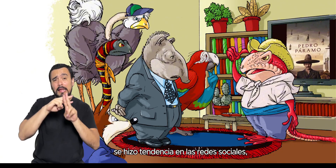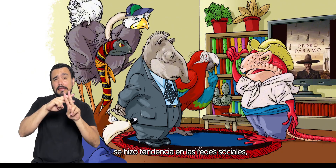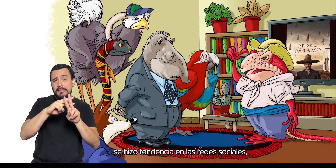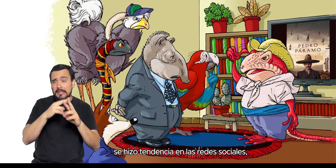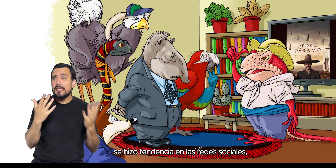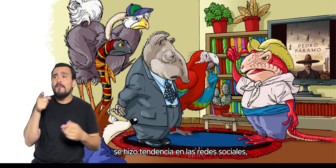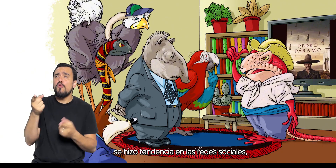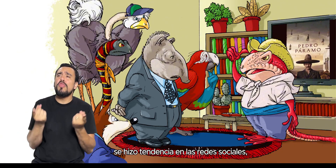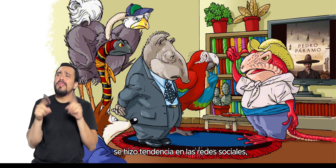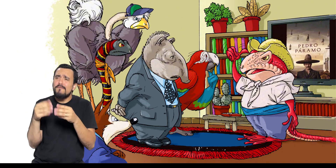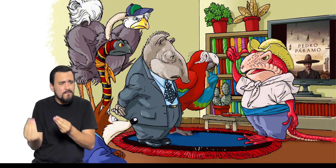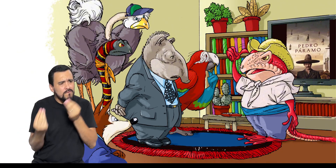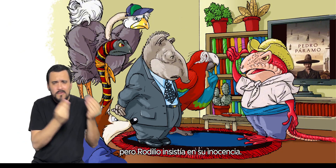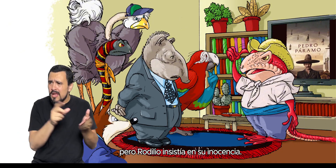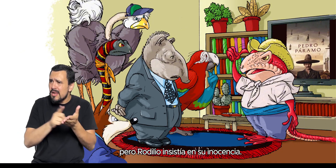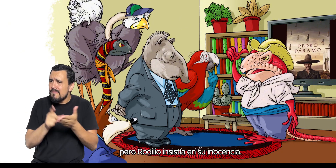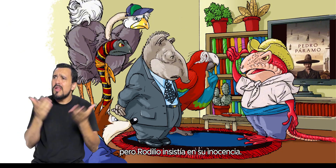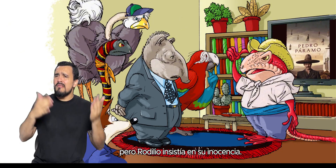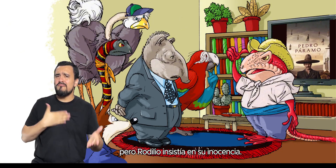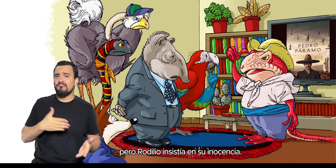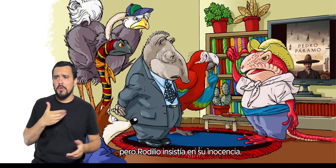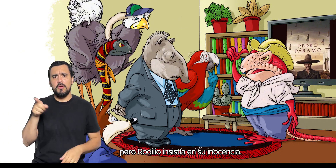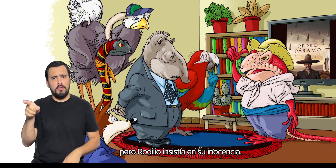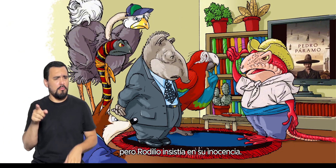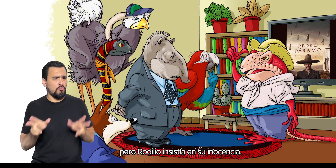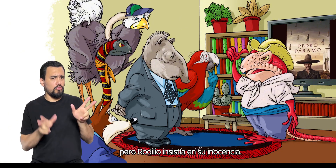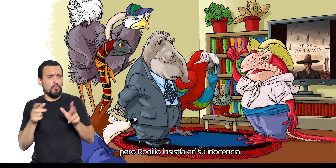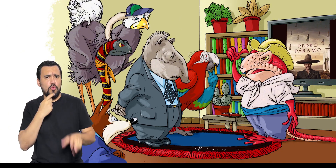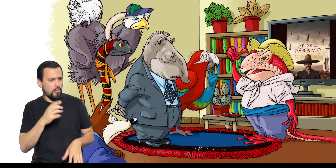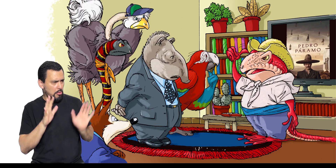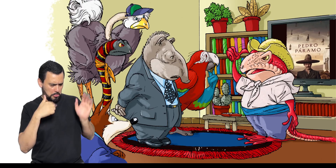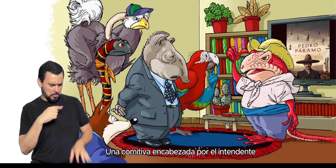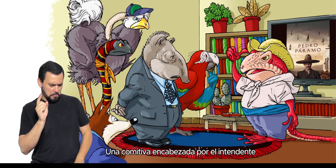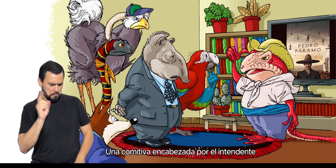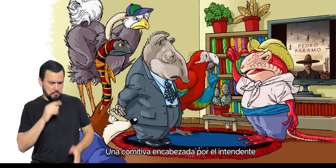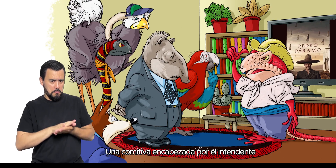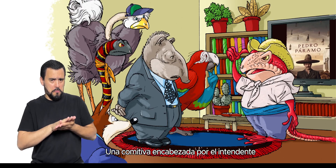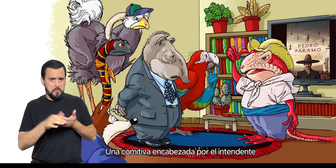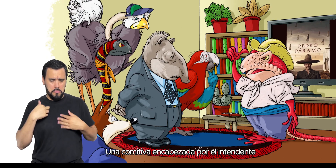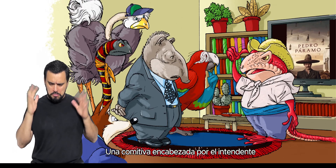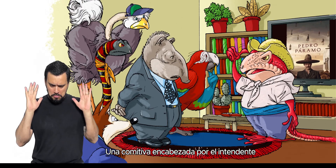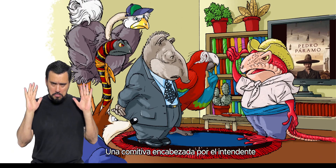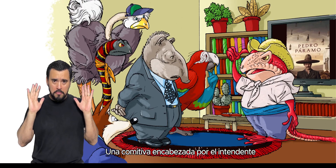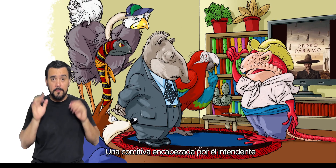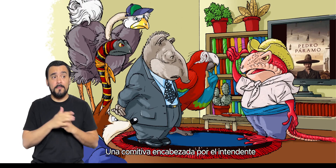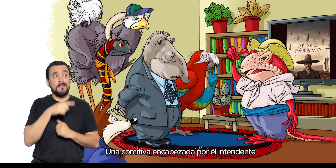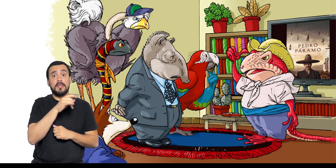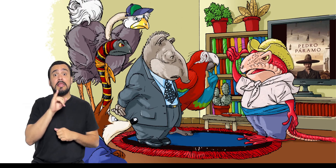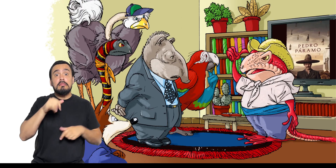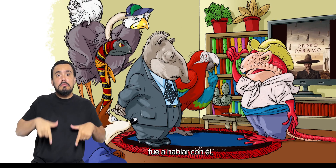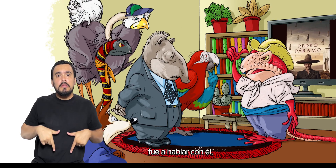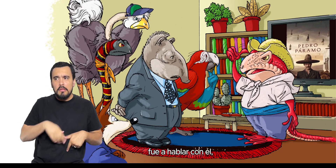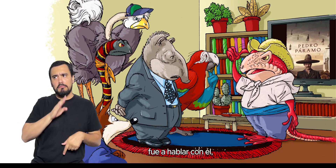hizo tendencia en las redes sociales, pero Rodilio insistía en su inocencia. Una comitiva encabezada por el